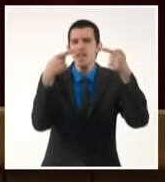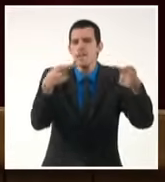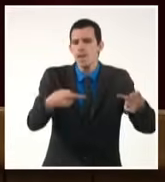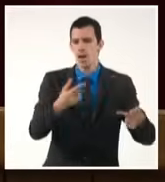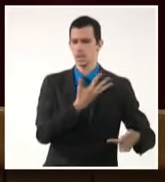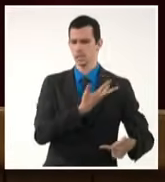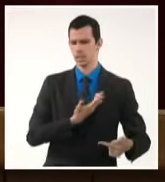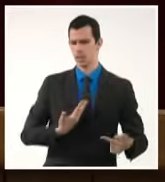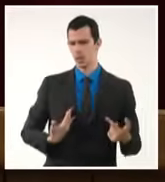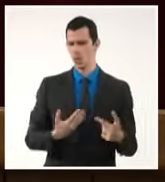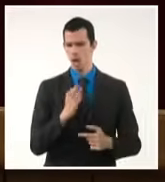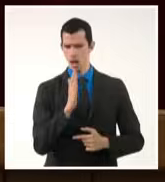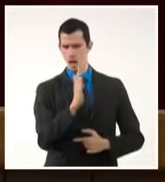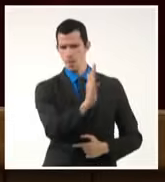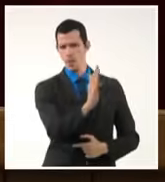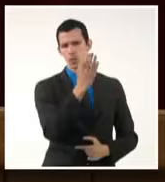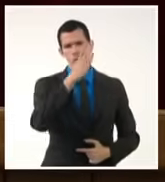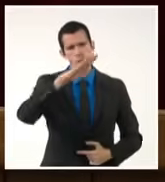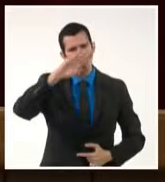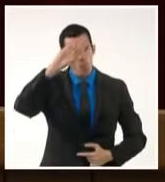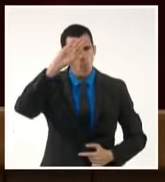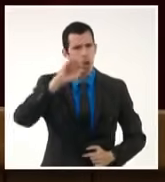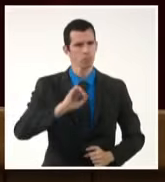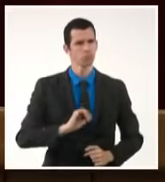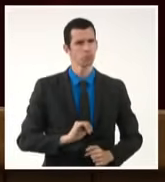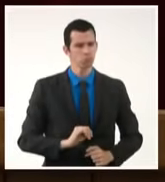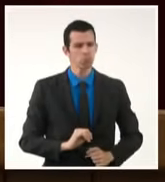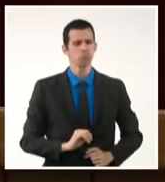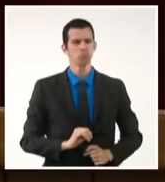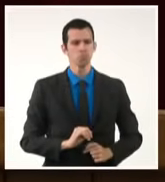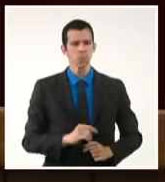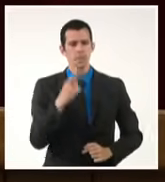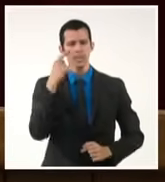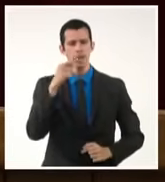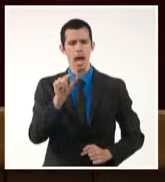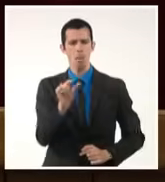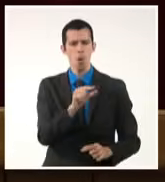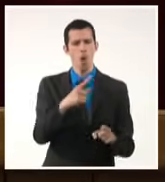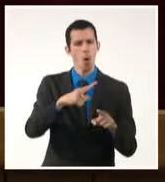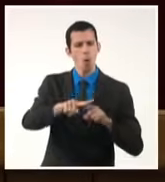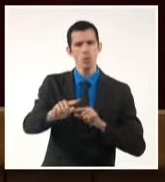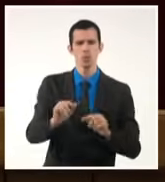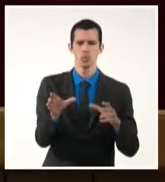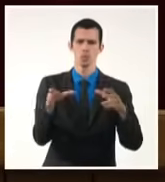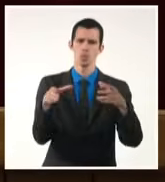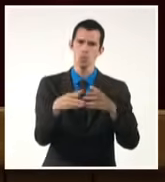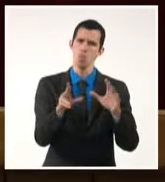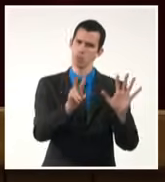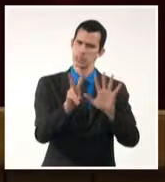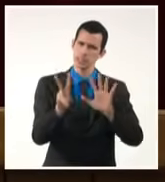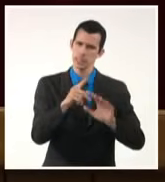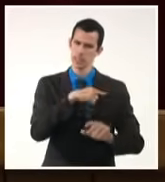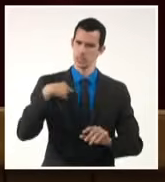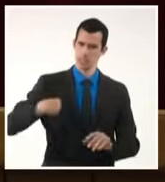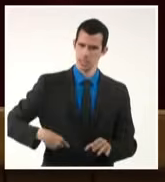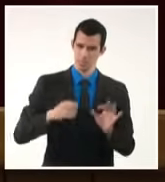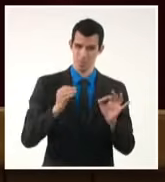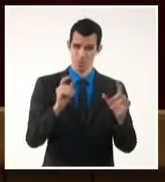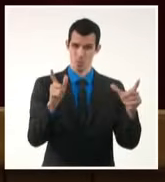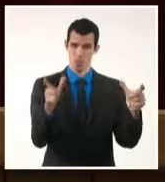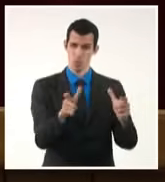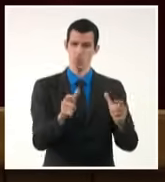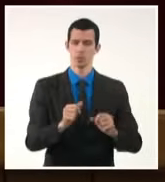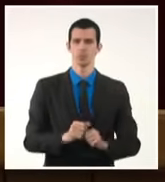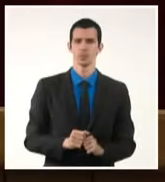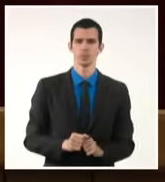y respeto hacia Cuba. La recién celebrada cumbre de líderes del Grupo de los 77 y China, en los marcos de la Conferencia